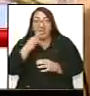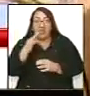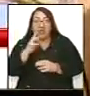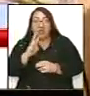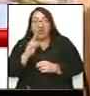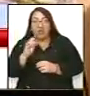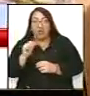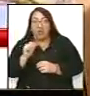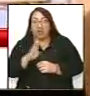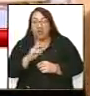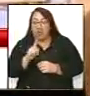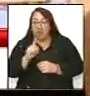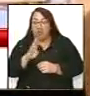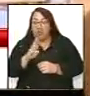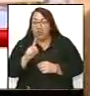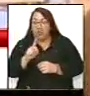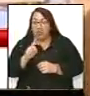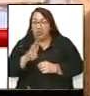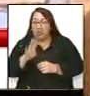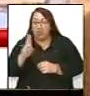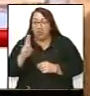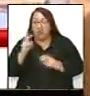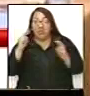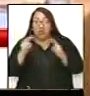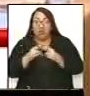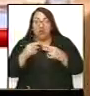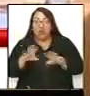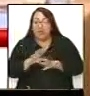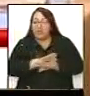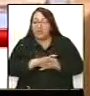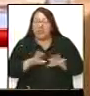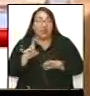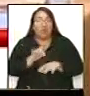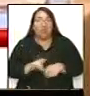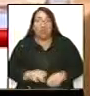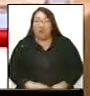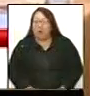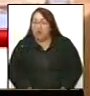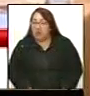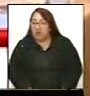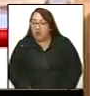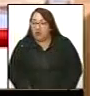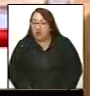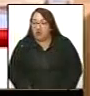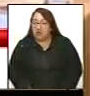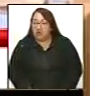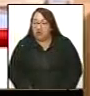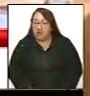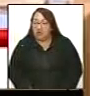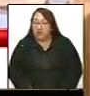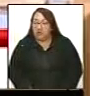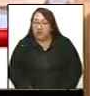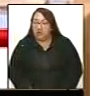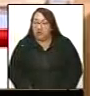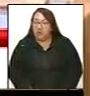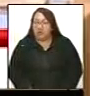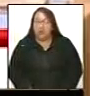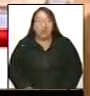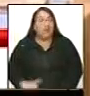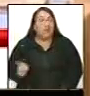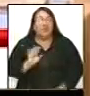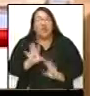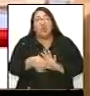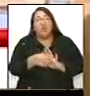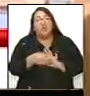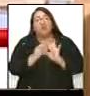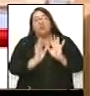virtual B1, B2 y C1 se encuentran sin uso, sin aplicación y acumulados